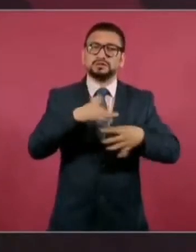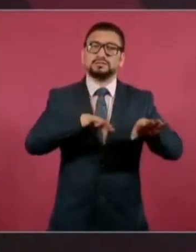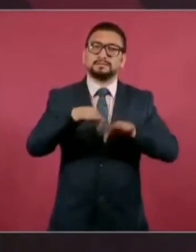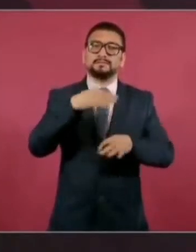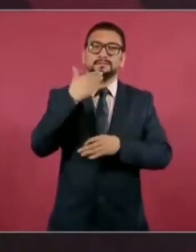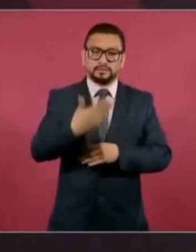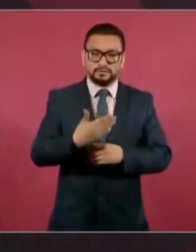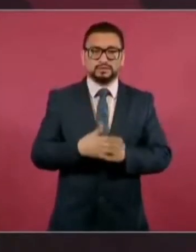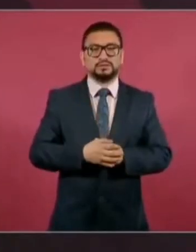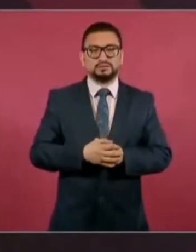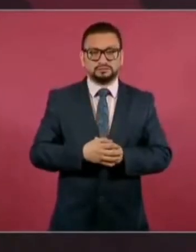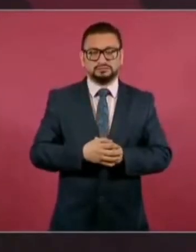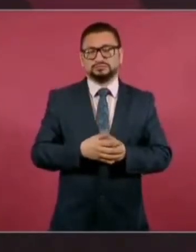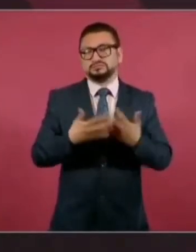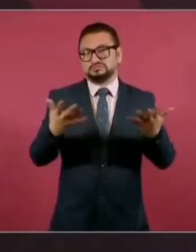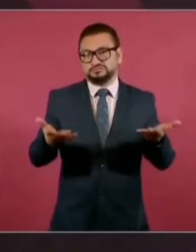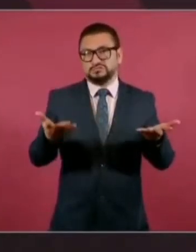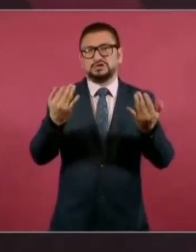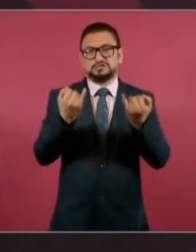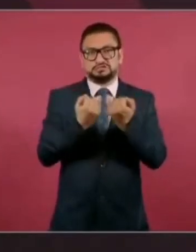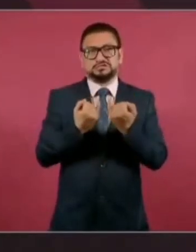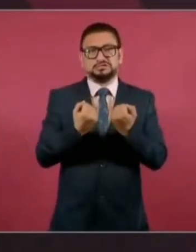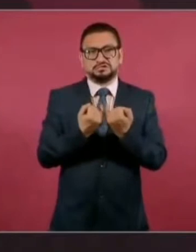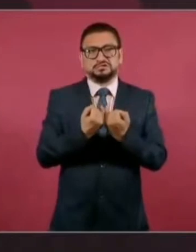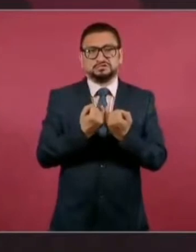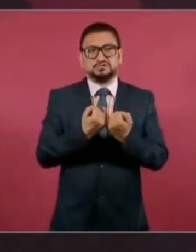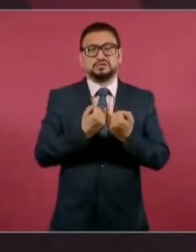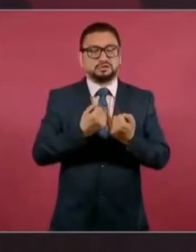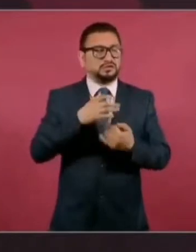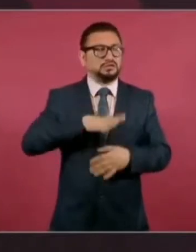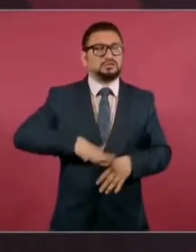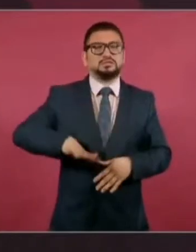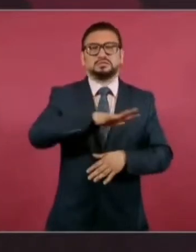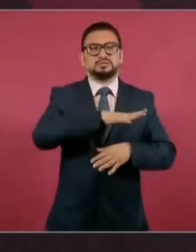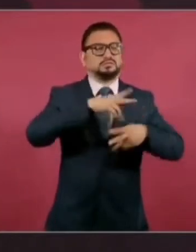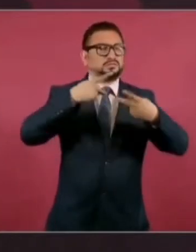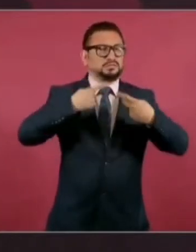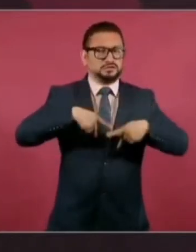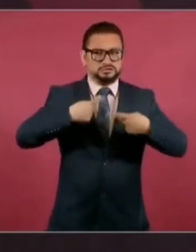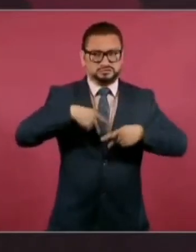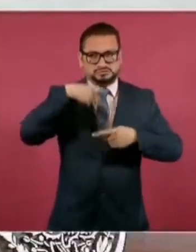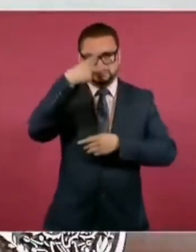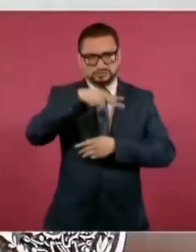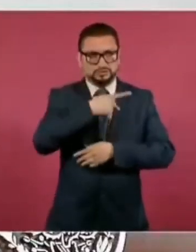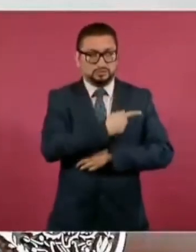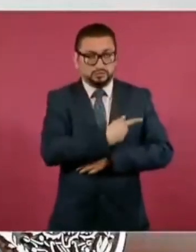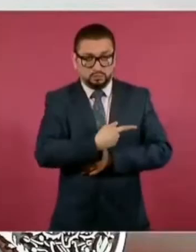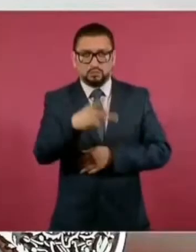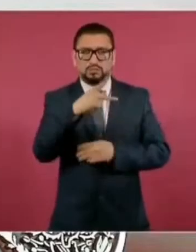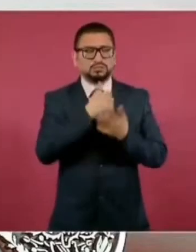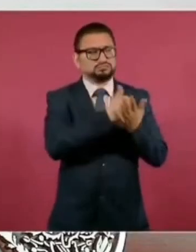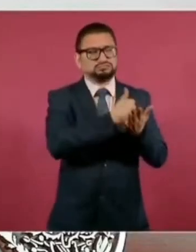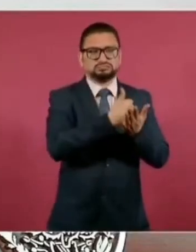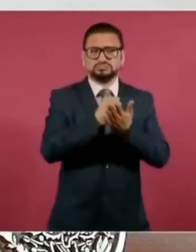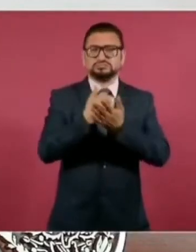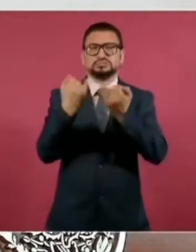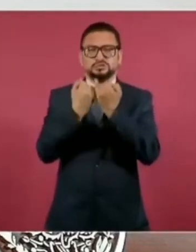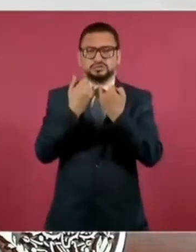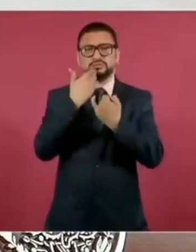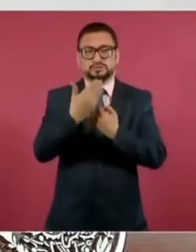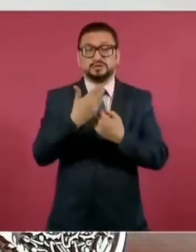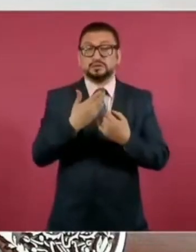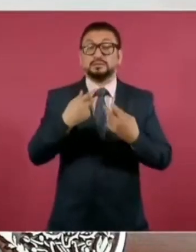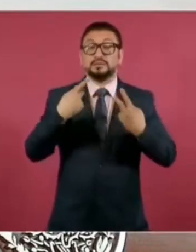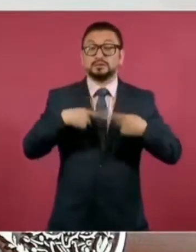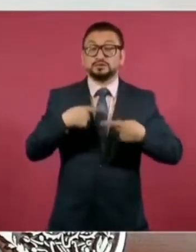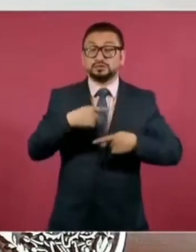y le ha ido muy bien a la gente humilde, a la gente pobre. Hemos sacado de la